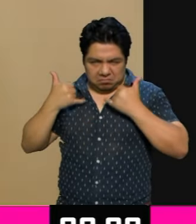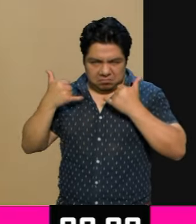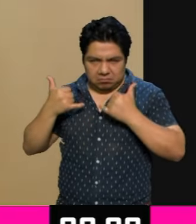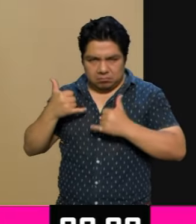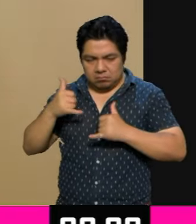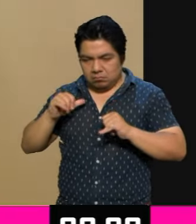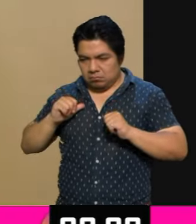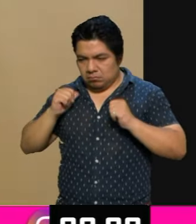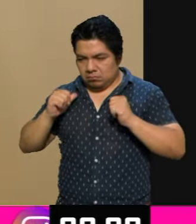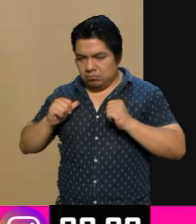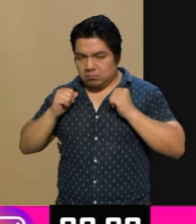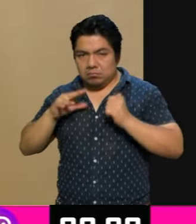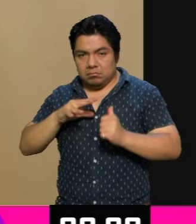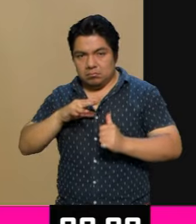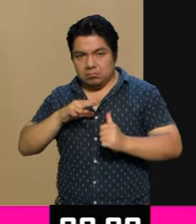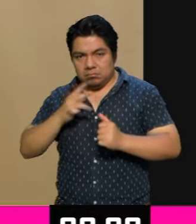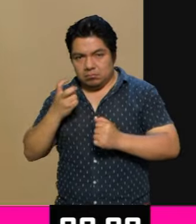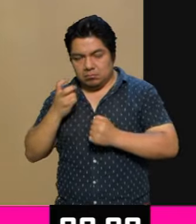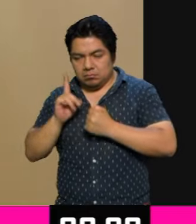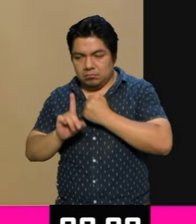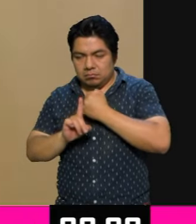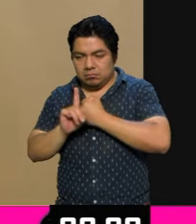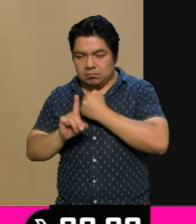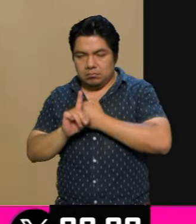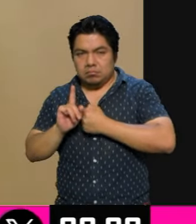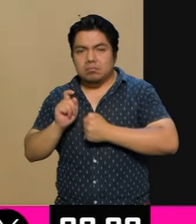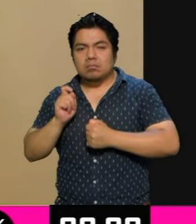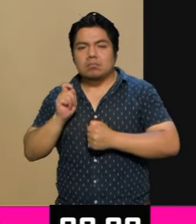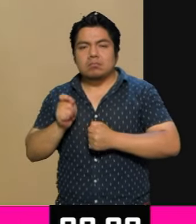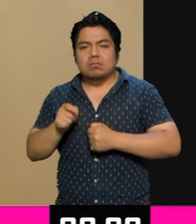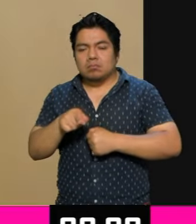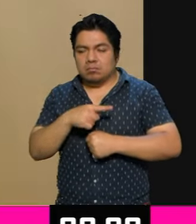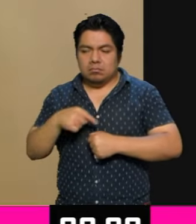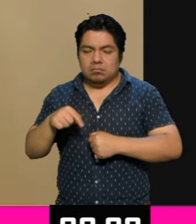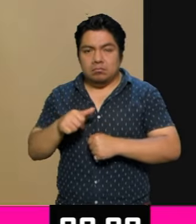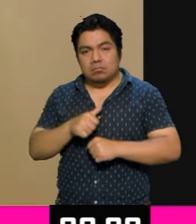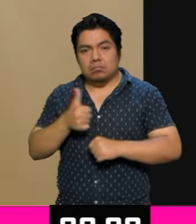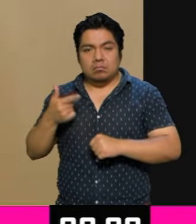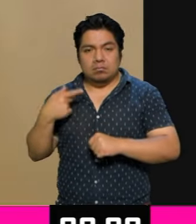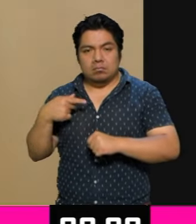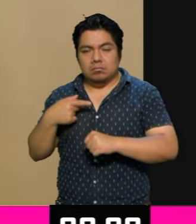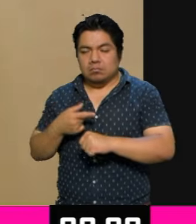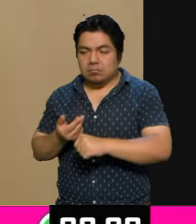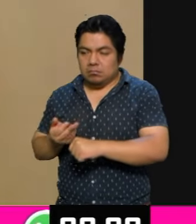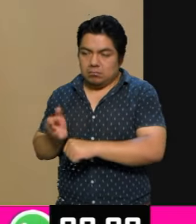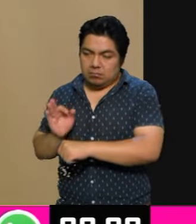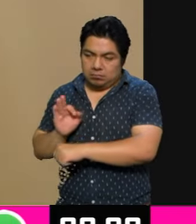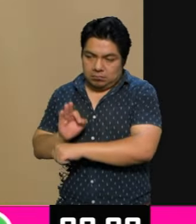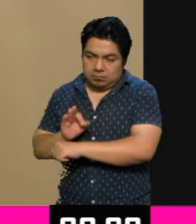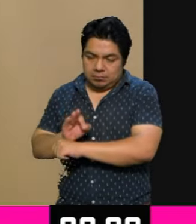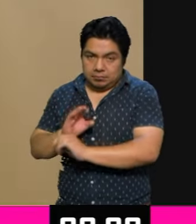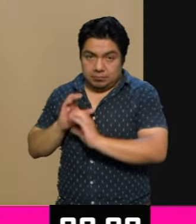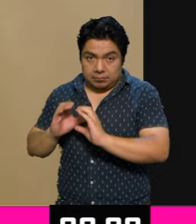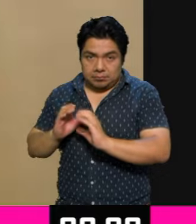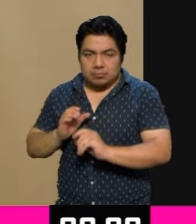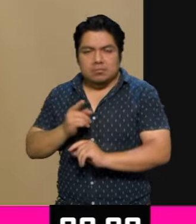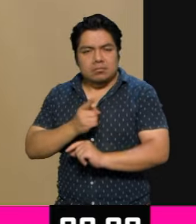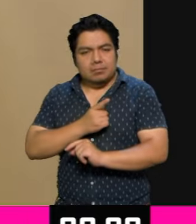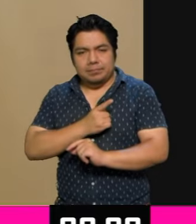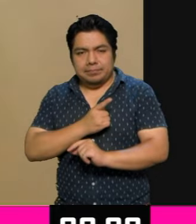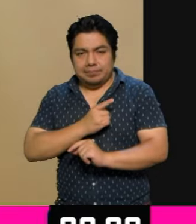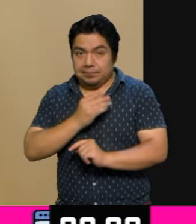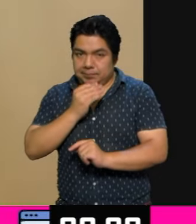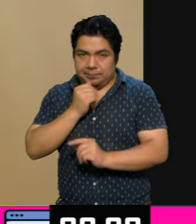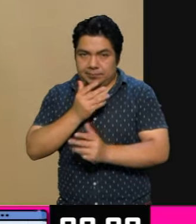que tenían ese problema, lo cual significa que eran cuidados por alguien más. Sí, solitos no la levantaban.